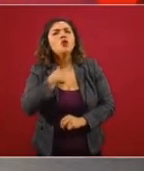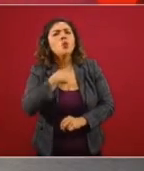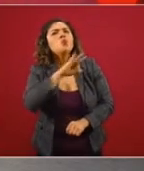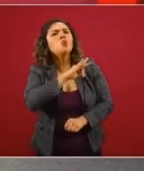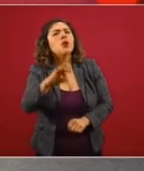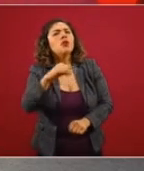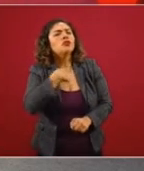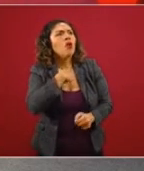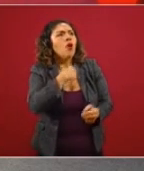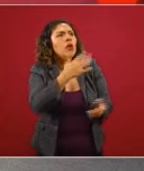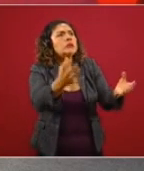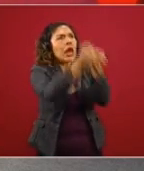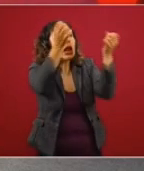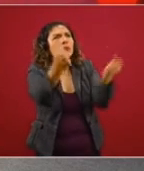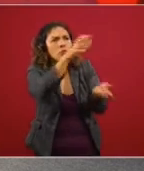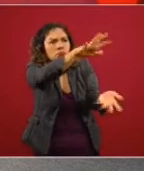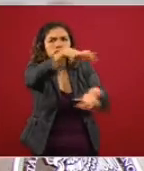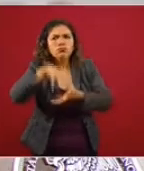recuperar